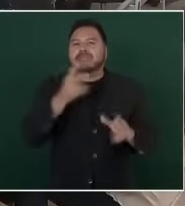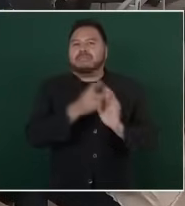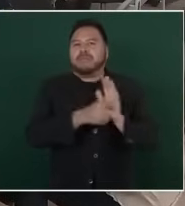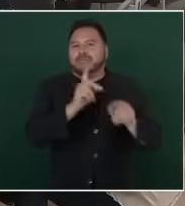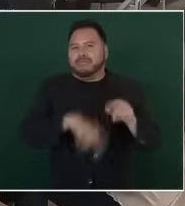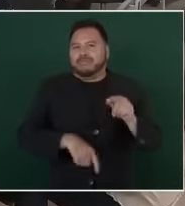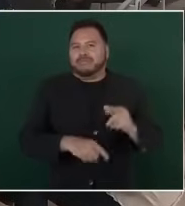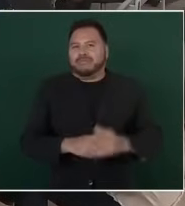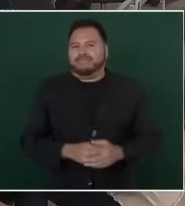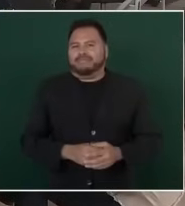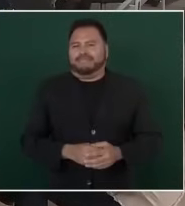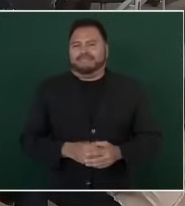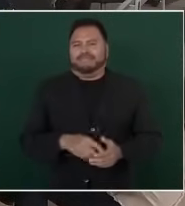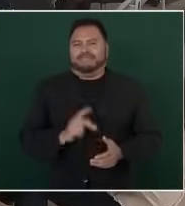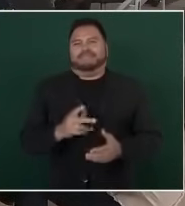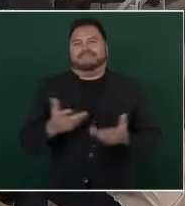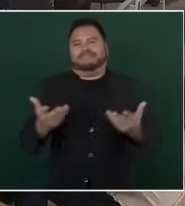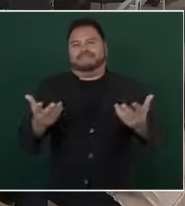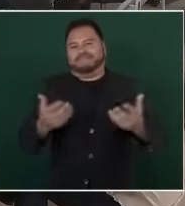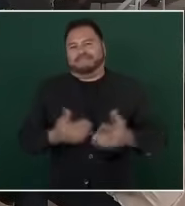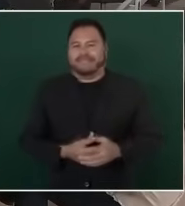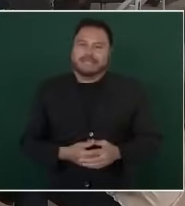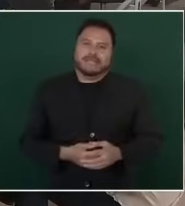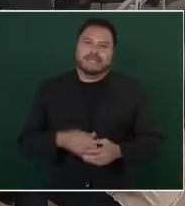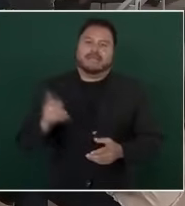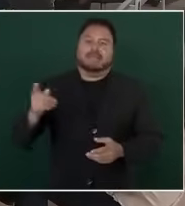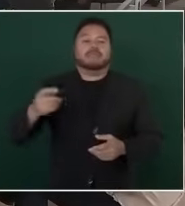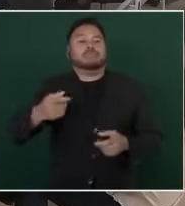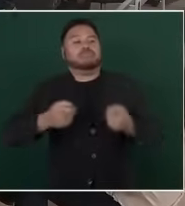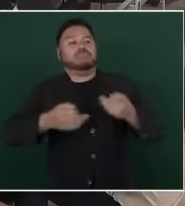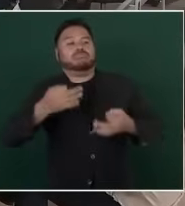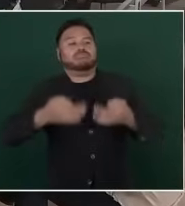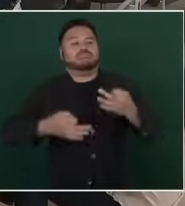podemos acudir al tribunal, ¿verdad? Sí.